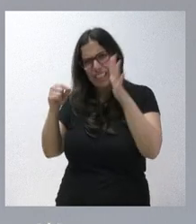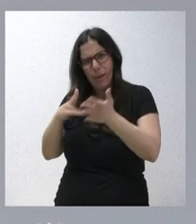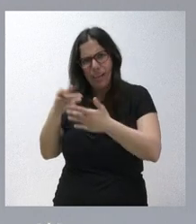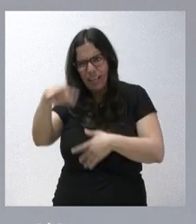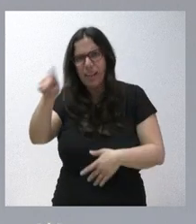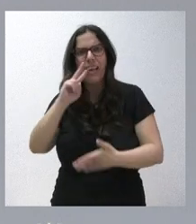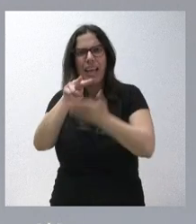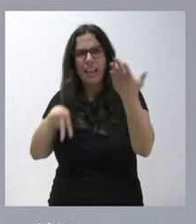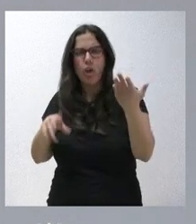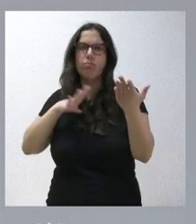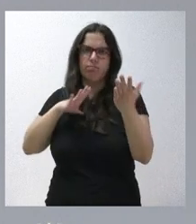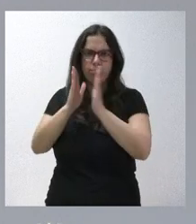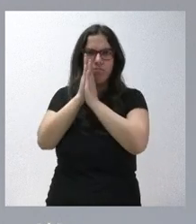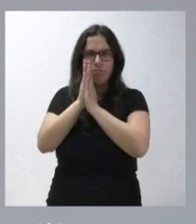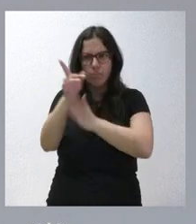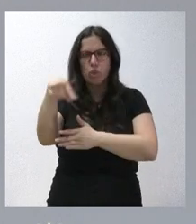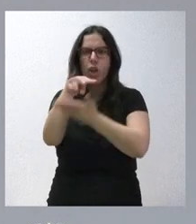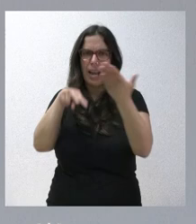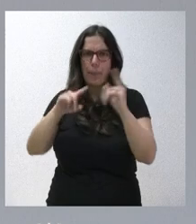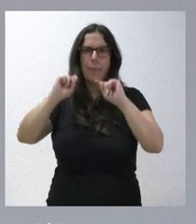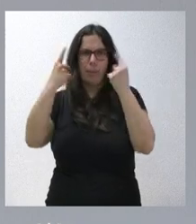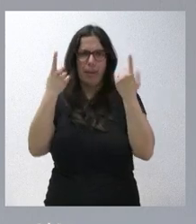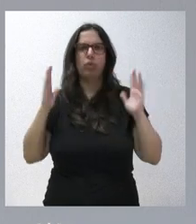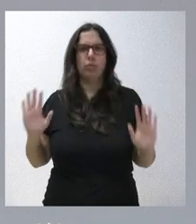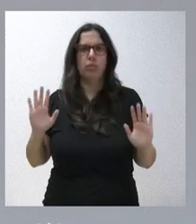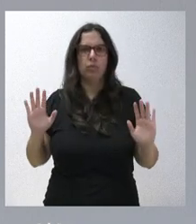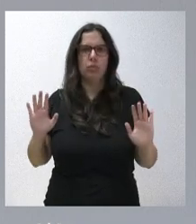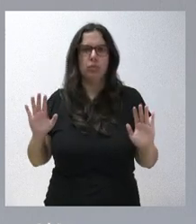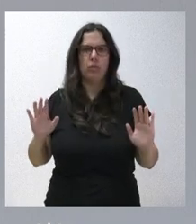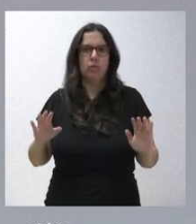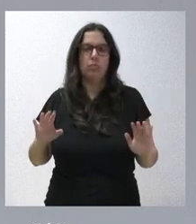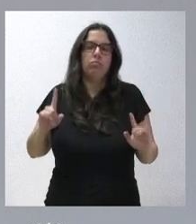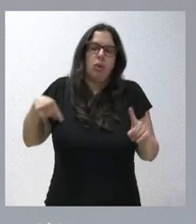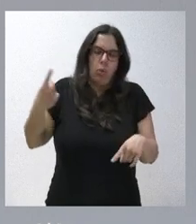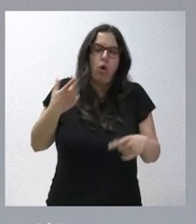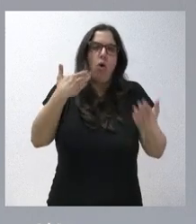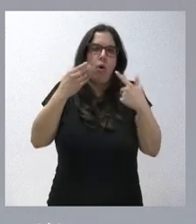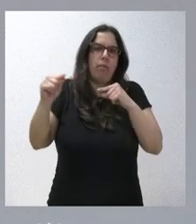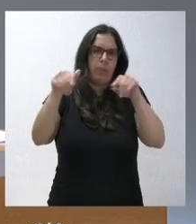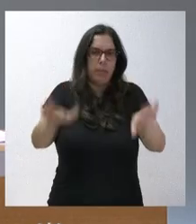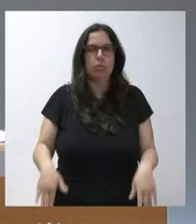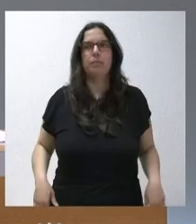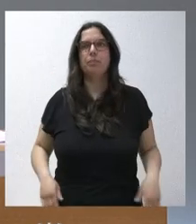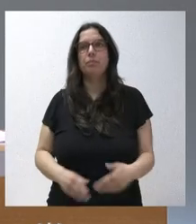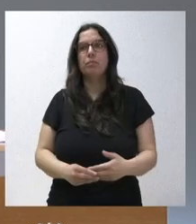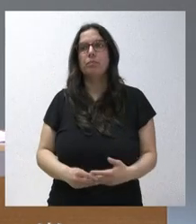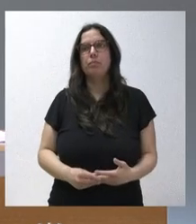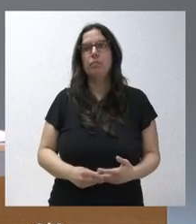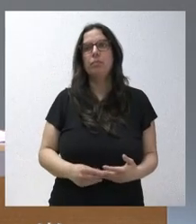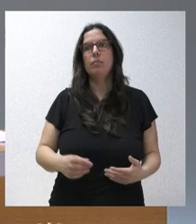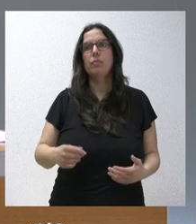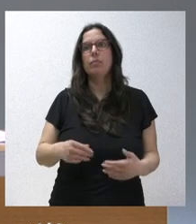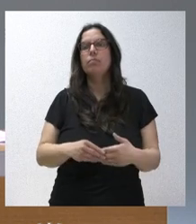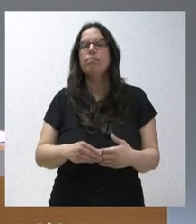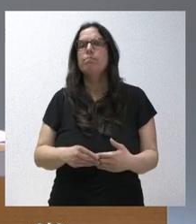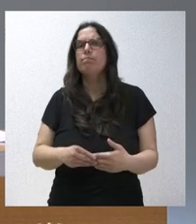yo les rogaría a todos esos que hablan que se la lean primero la exposición de motivos y luego hablamos Entiendo entonces que las